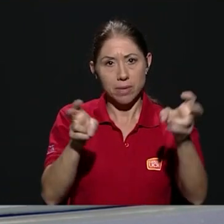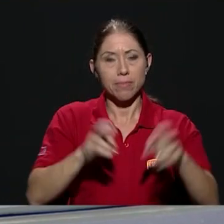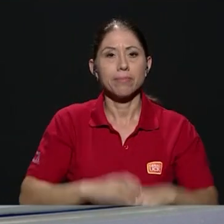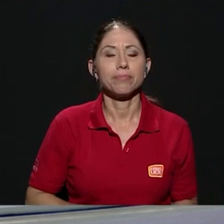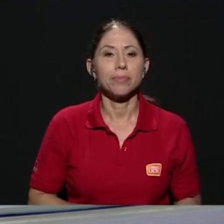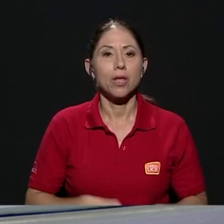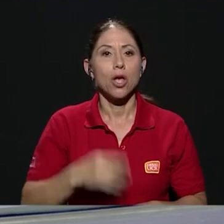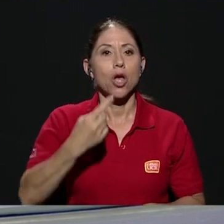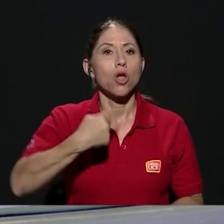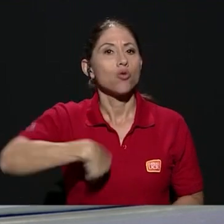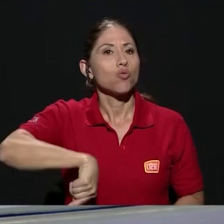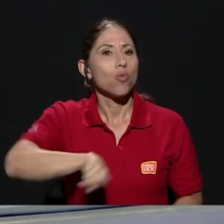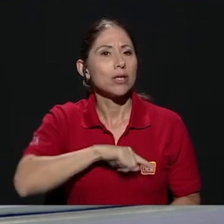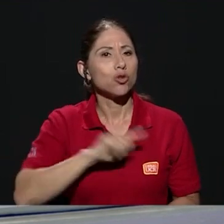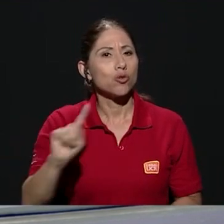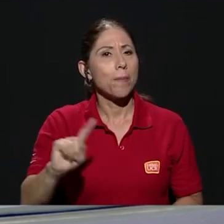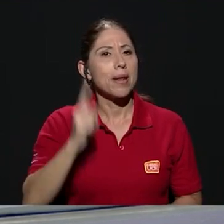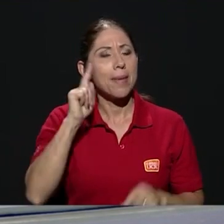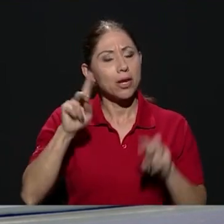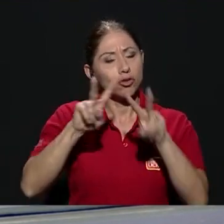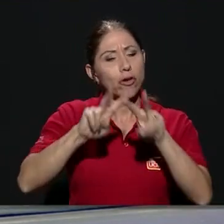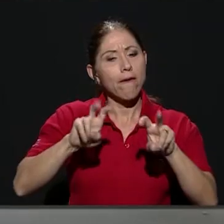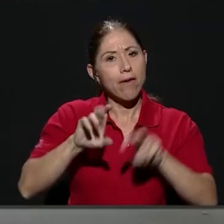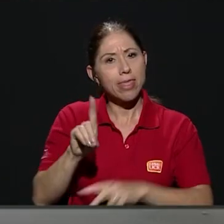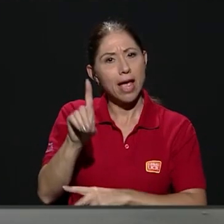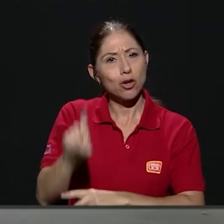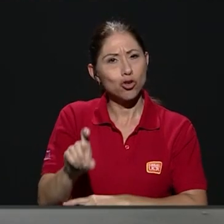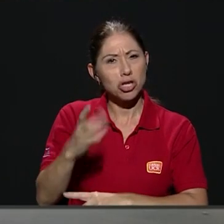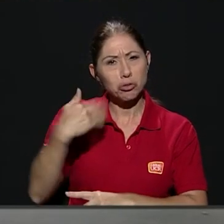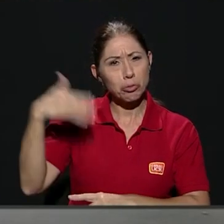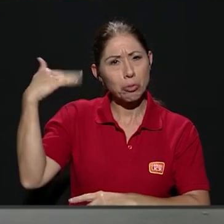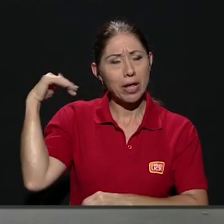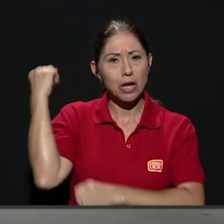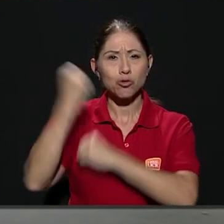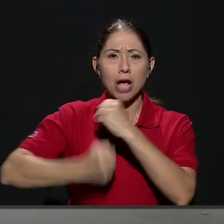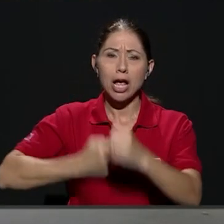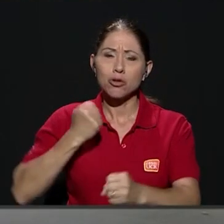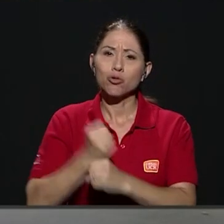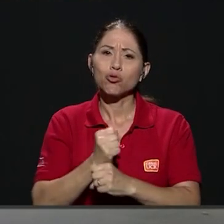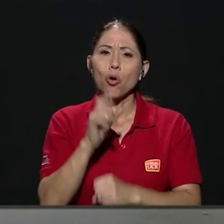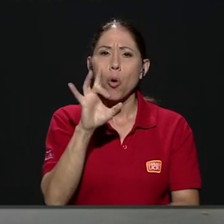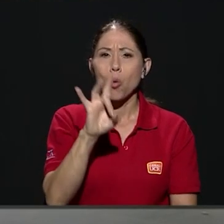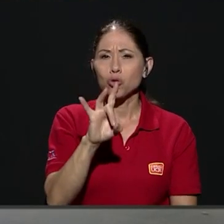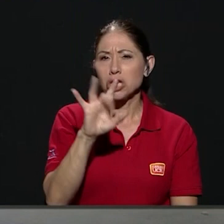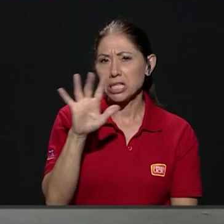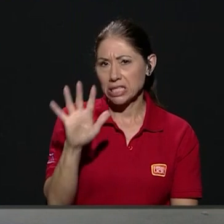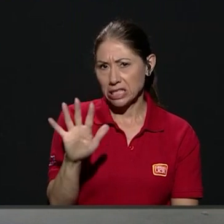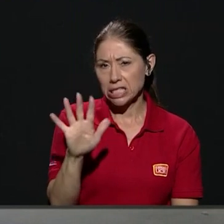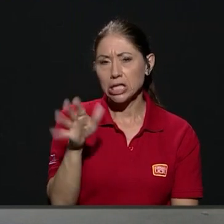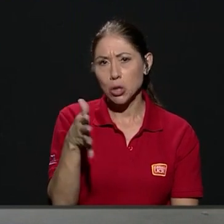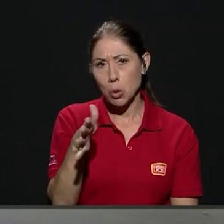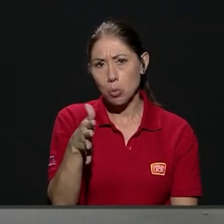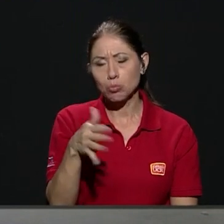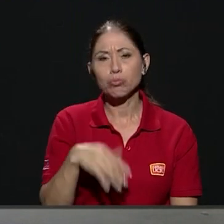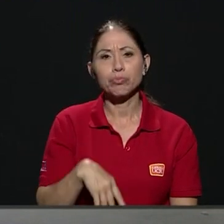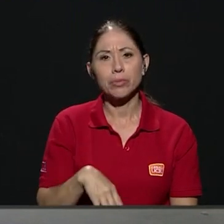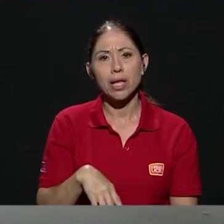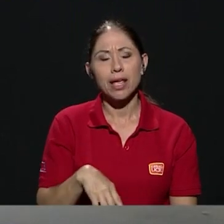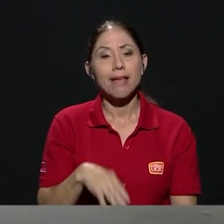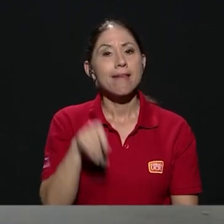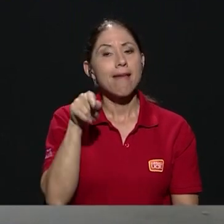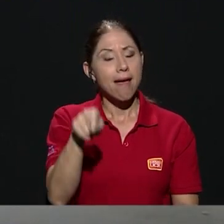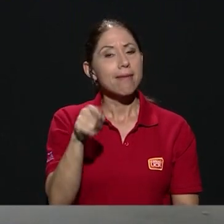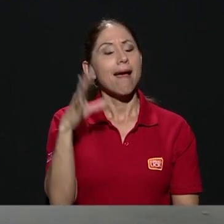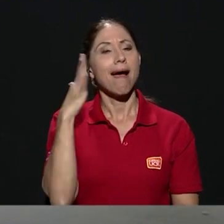Nuestros primeros diagnósticos los hicimos allá por los años 85 y sale